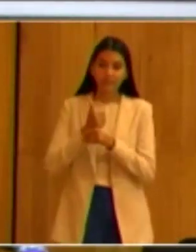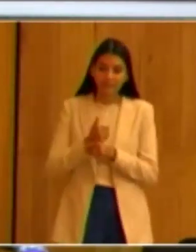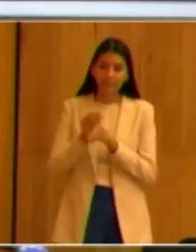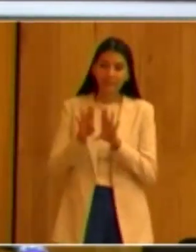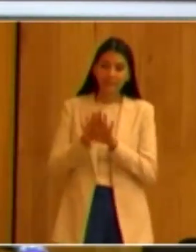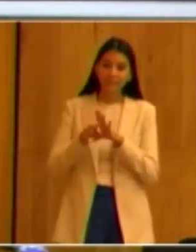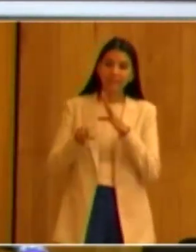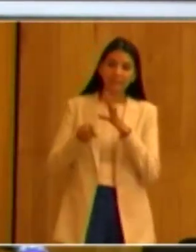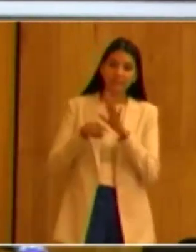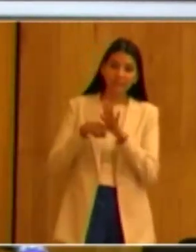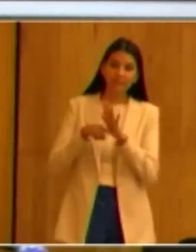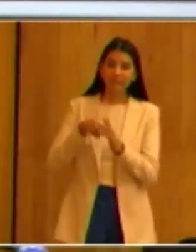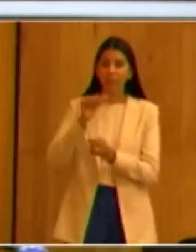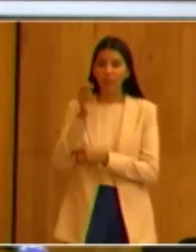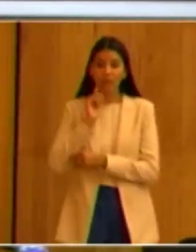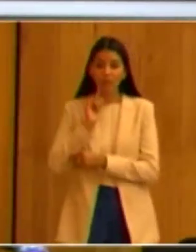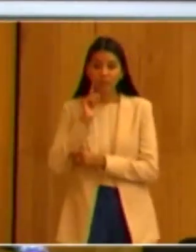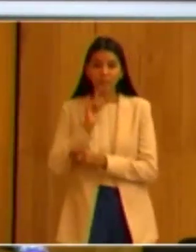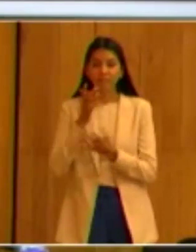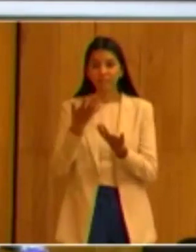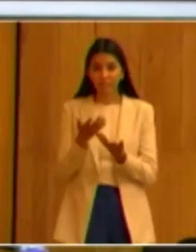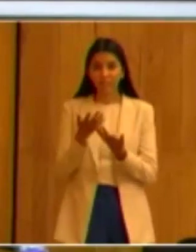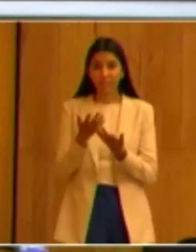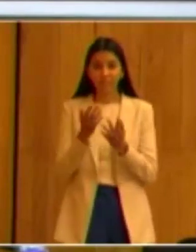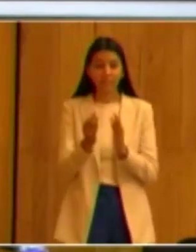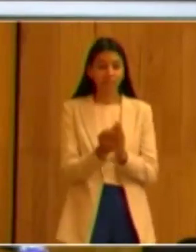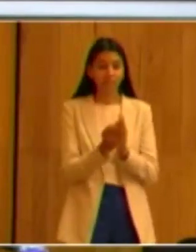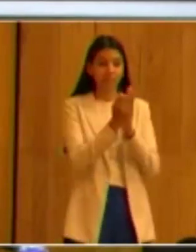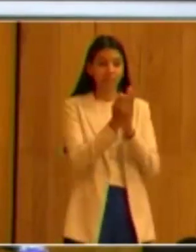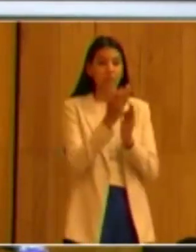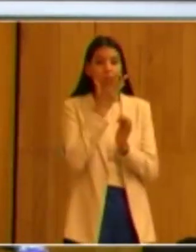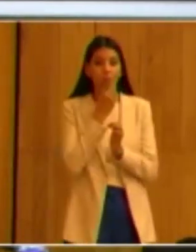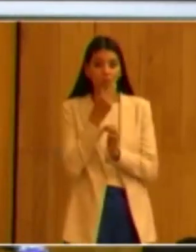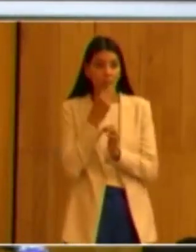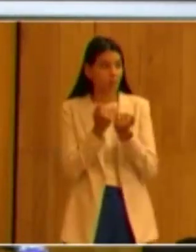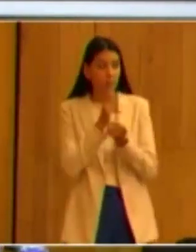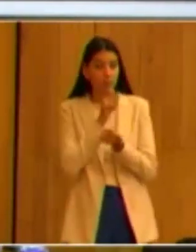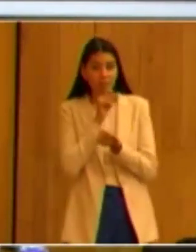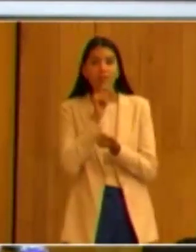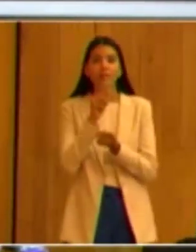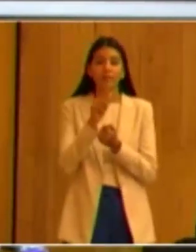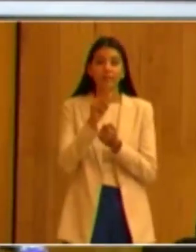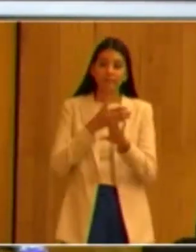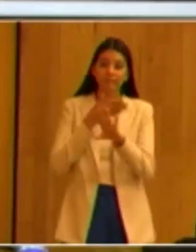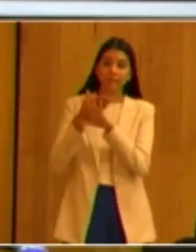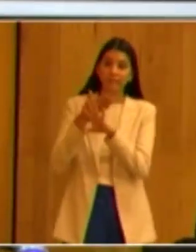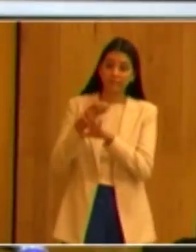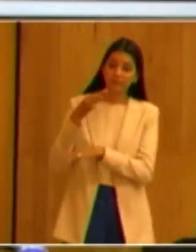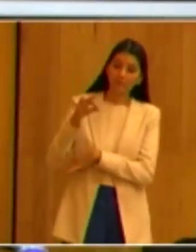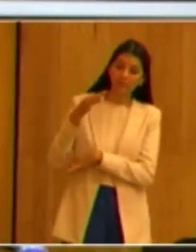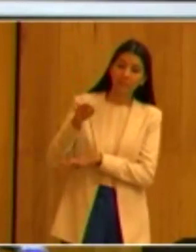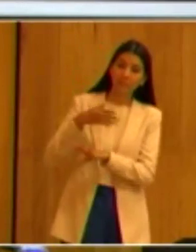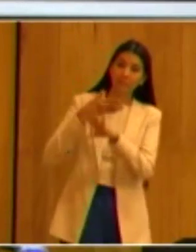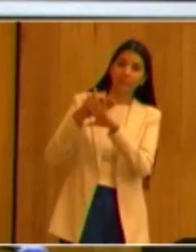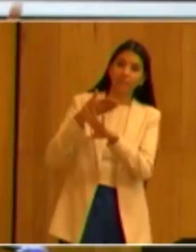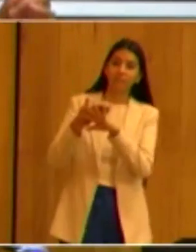enfrente de otra mujer por el género masculino, además de la agresión o el insulto o la ofensa que se